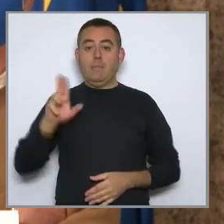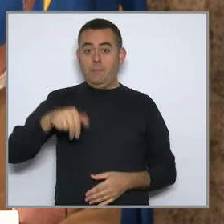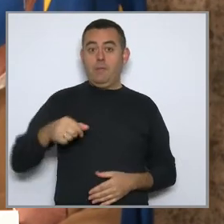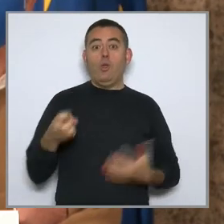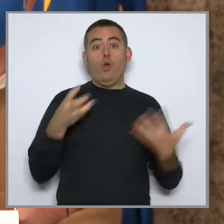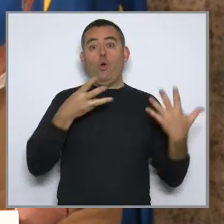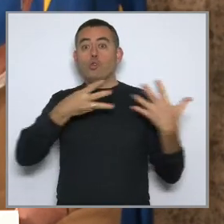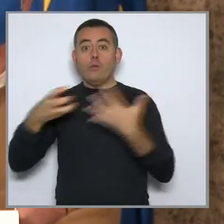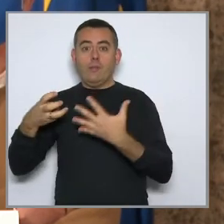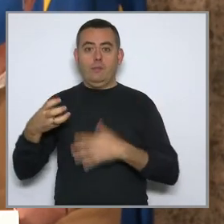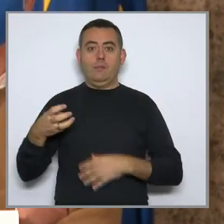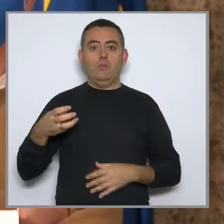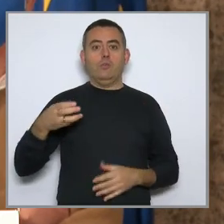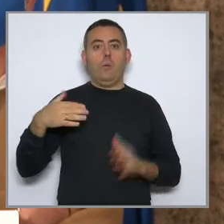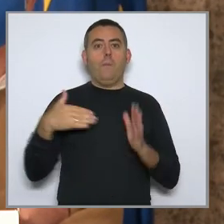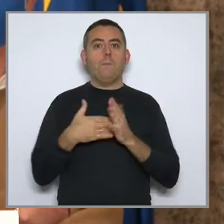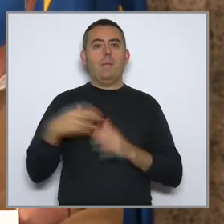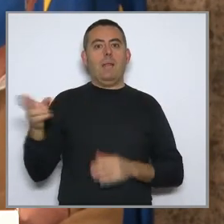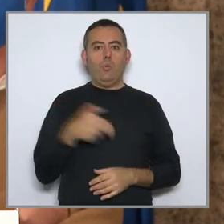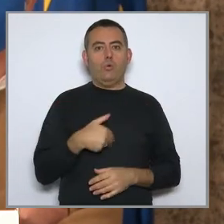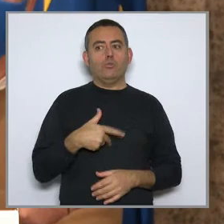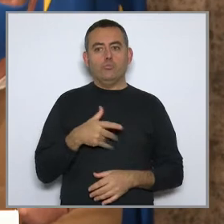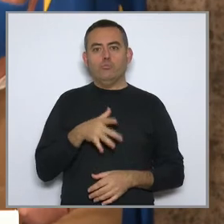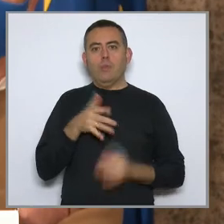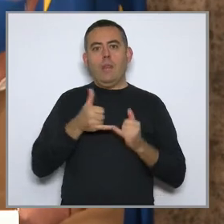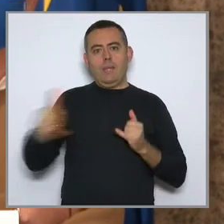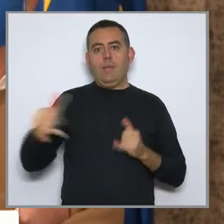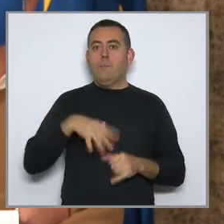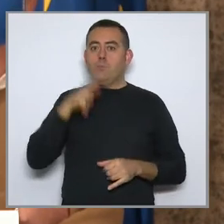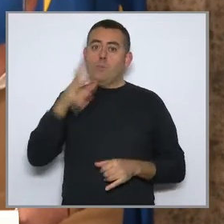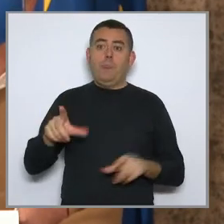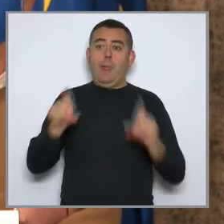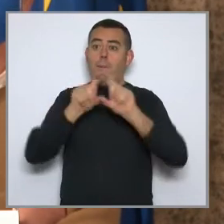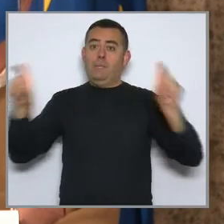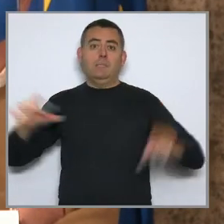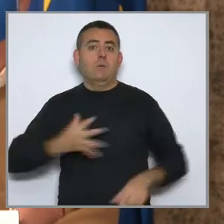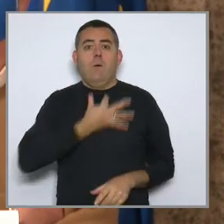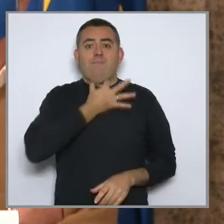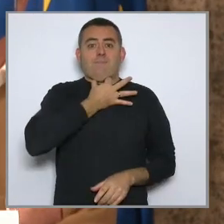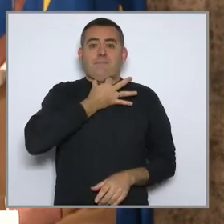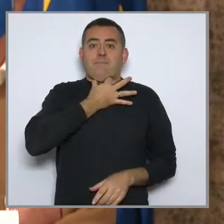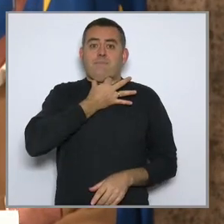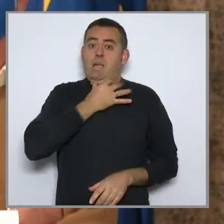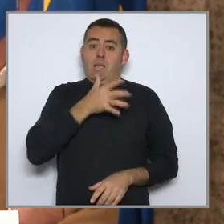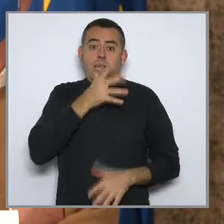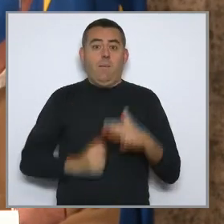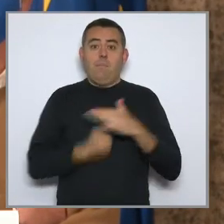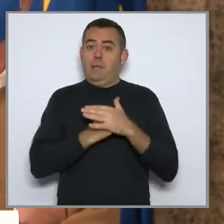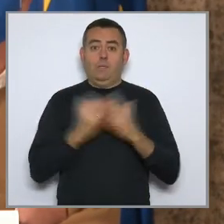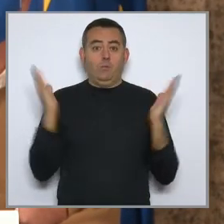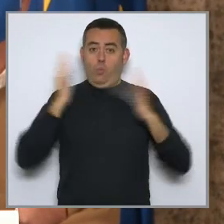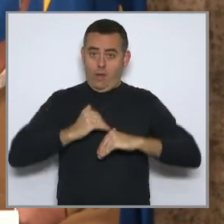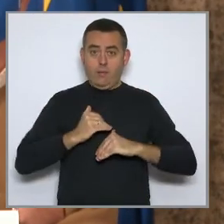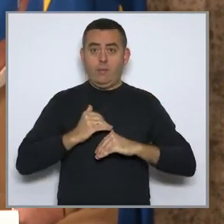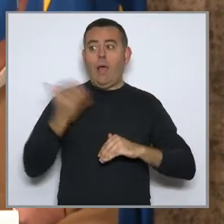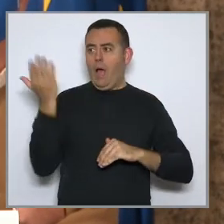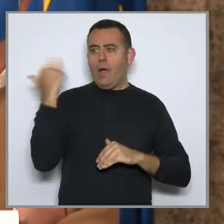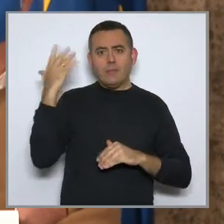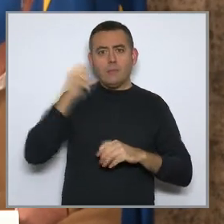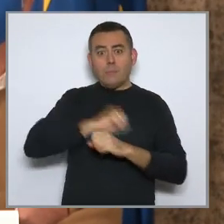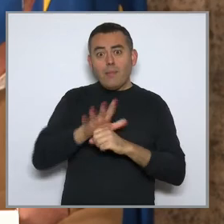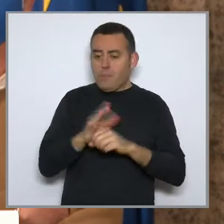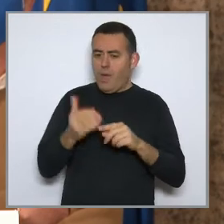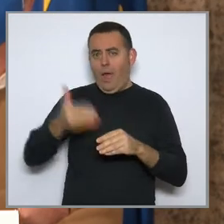euros para empresas con una situación financiera límite y que antes de la pandemia sí que eran viables. Lo que se trata es de que